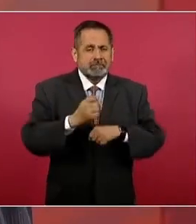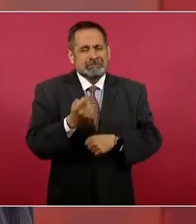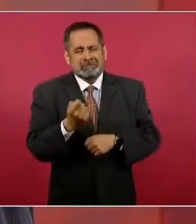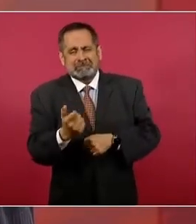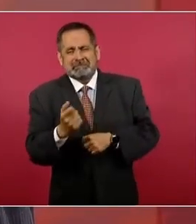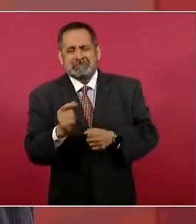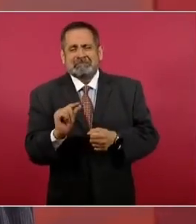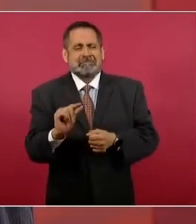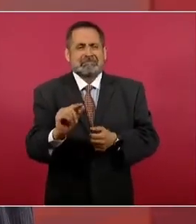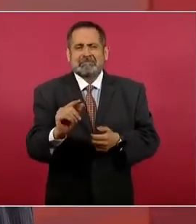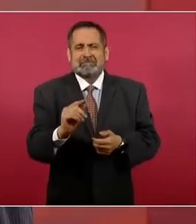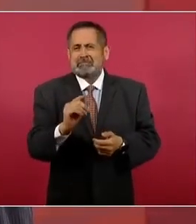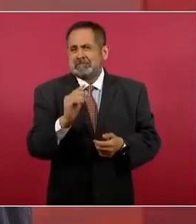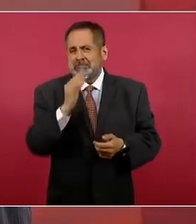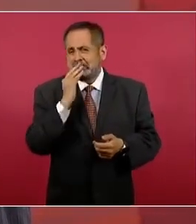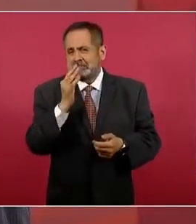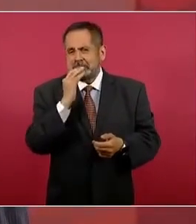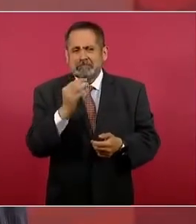4%